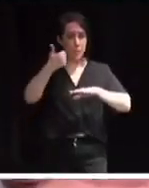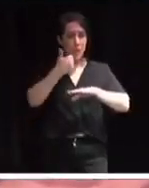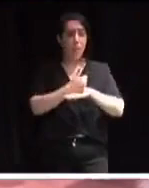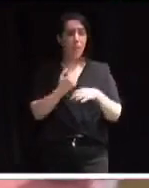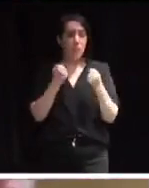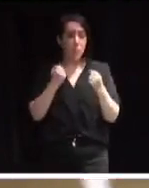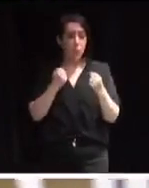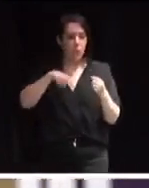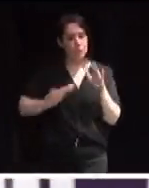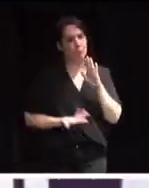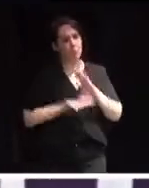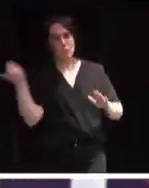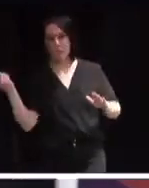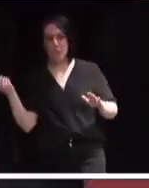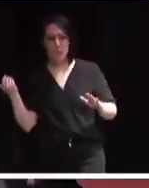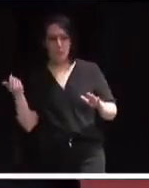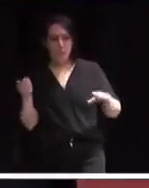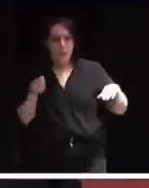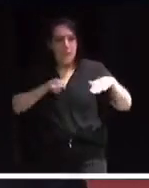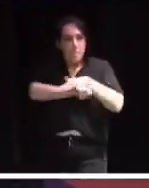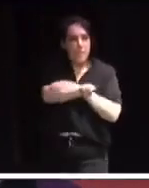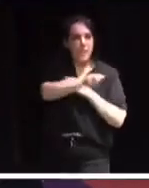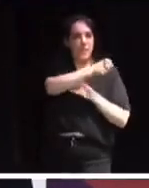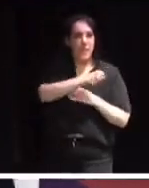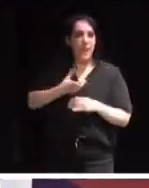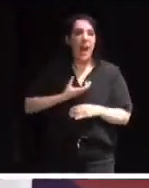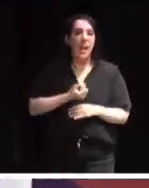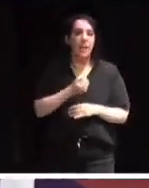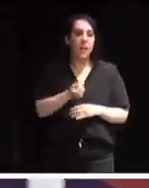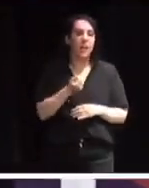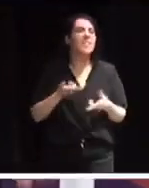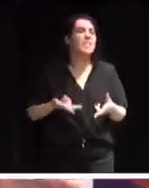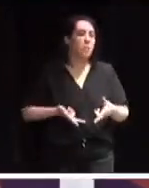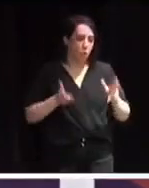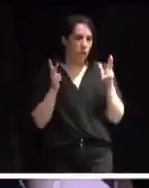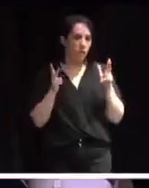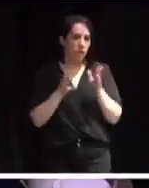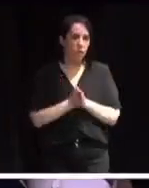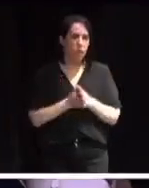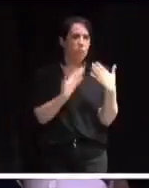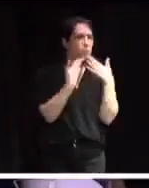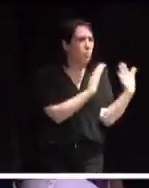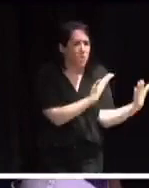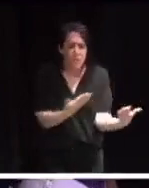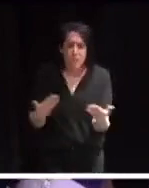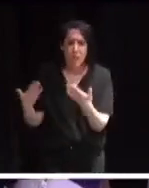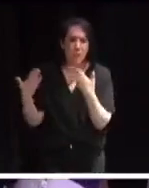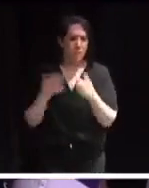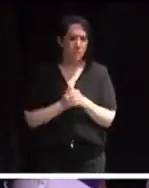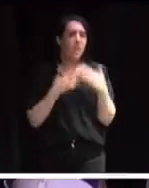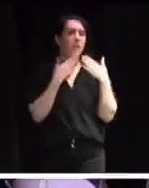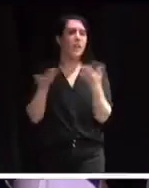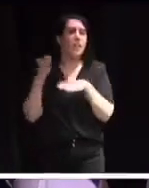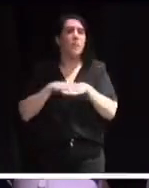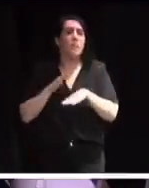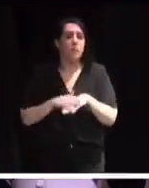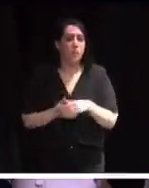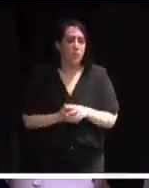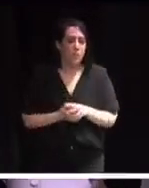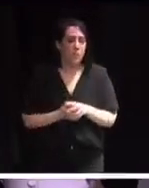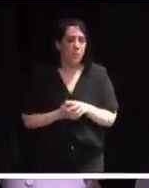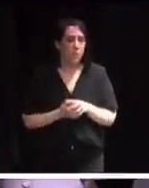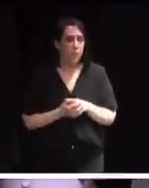y poner alcaldesas y alcaldes democráticos Muchas gracias por cuidar